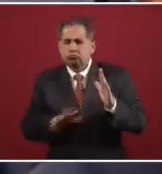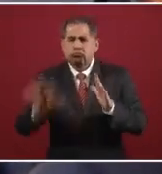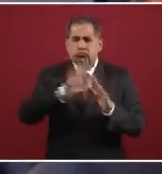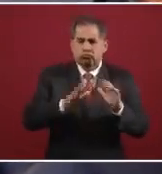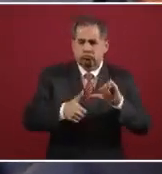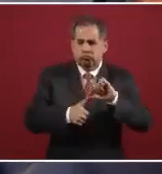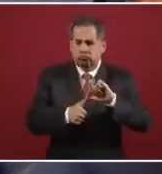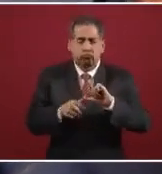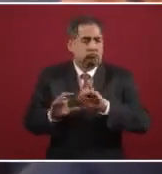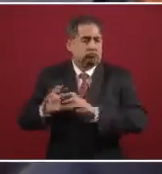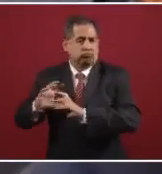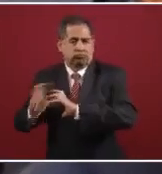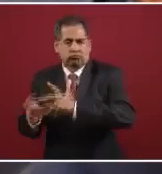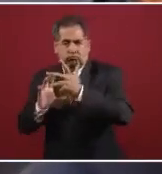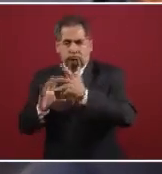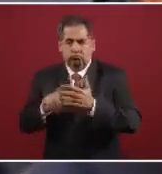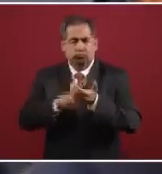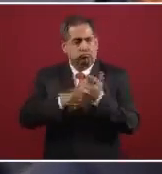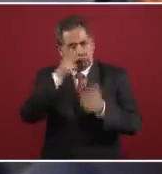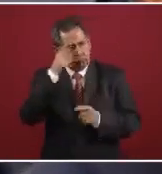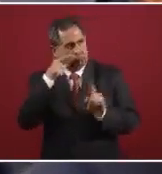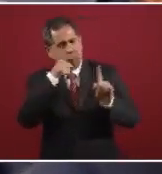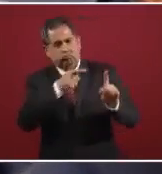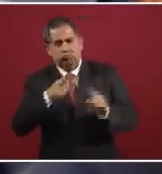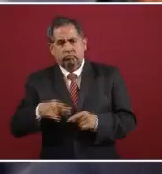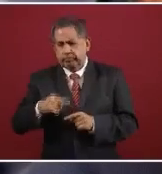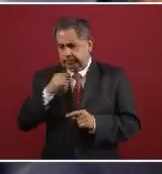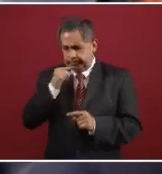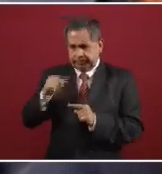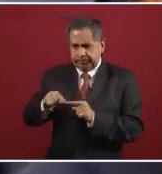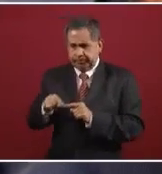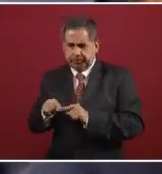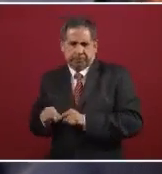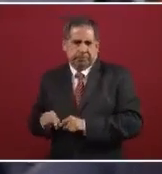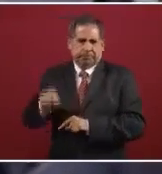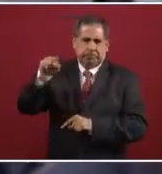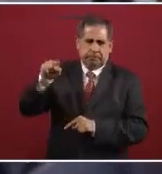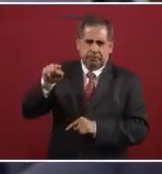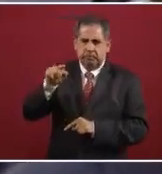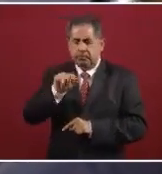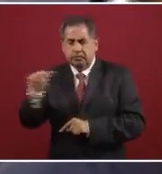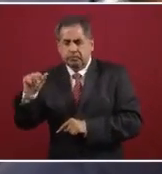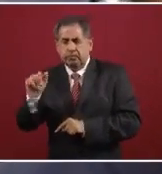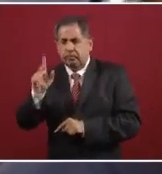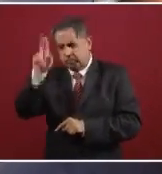muy convulsa, o sea, desde Chile hasta Perú.